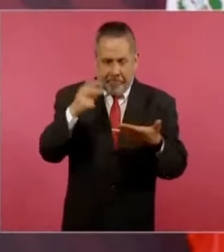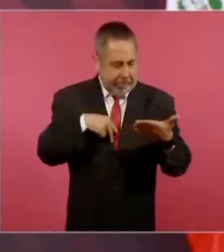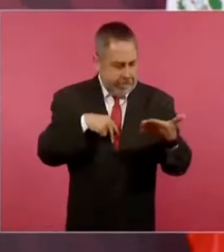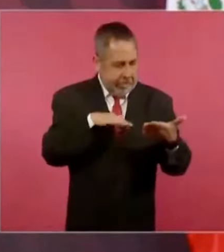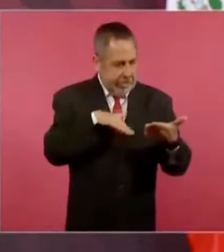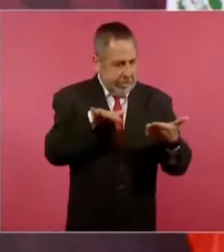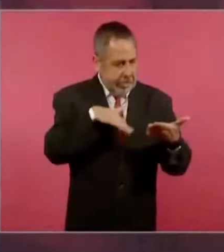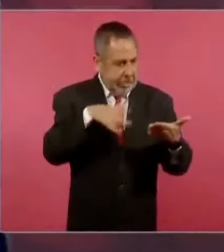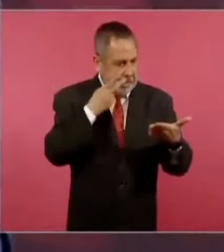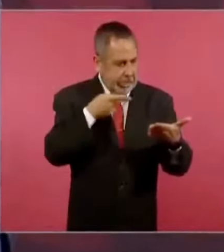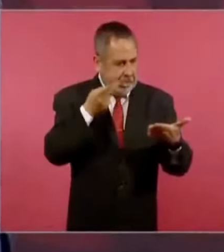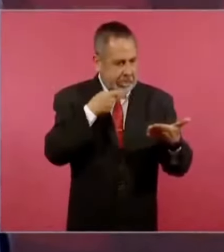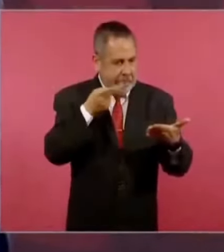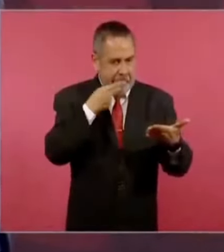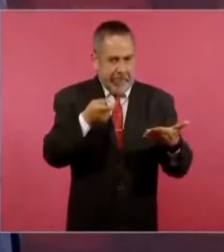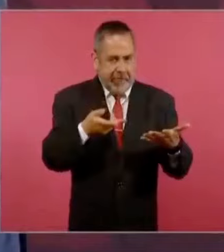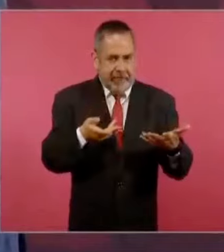ahí,